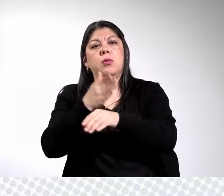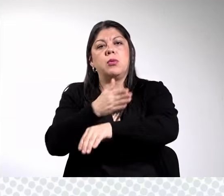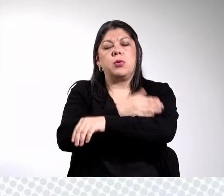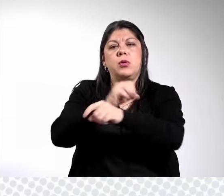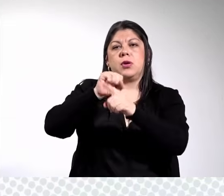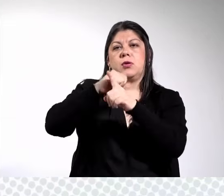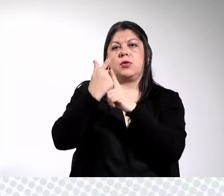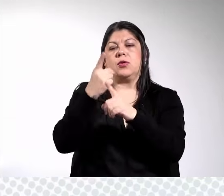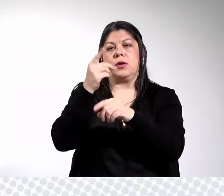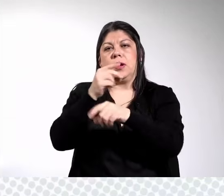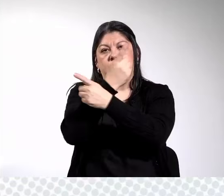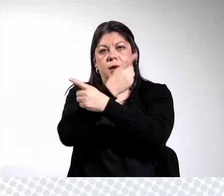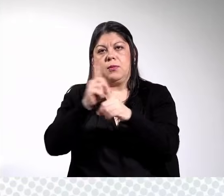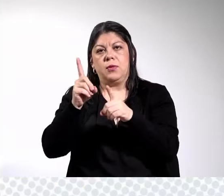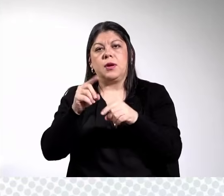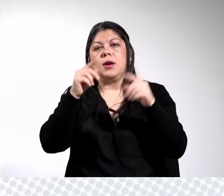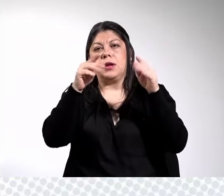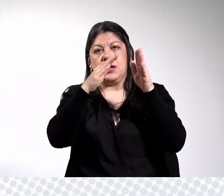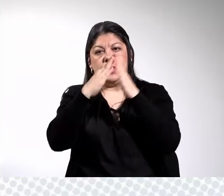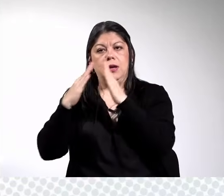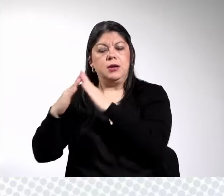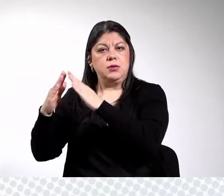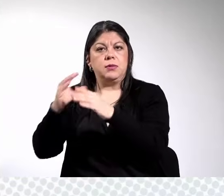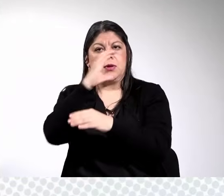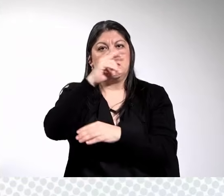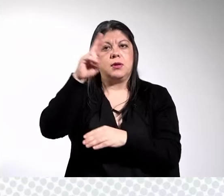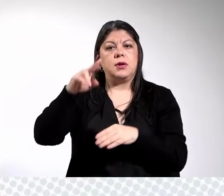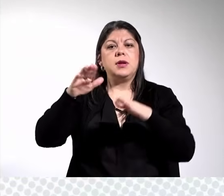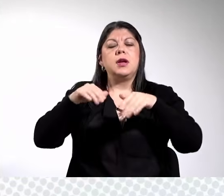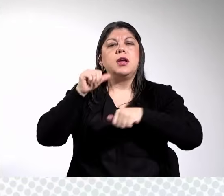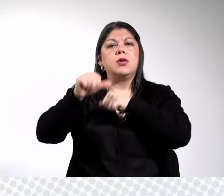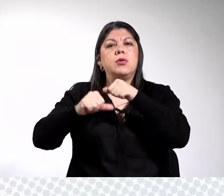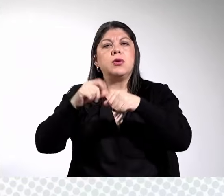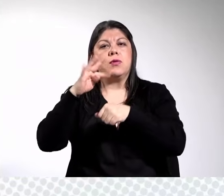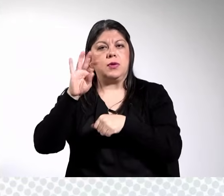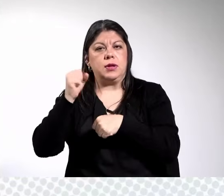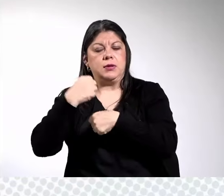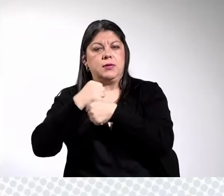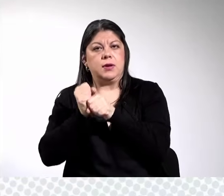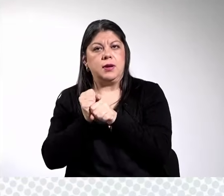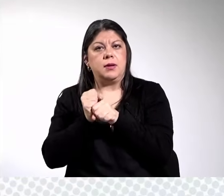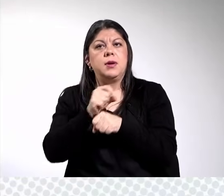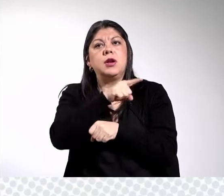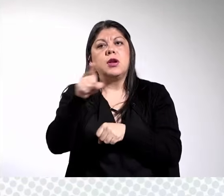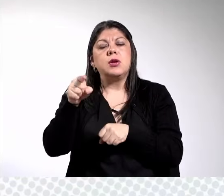Social Democrático, y a la ciudadanía costarricense. Este es un esfuerzo que hace el Tribunal Supremo de